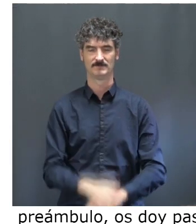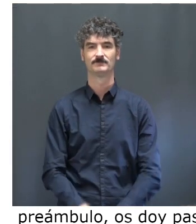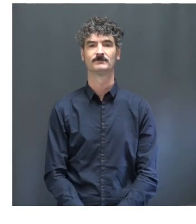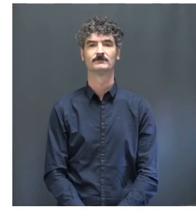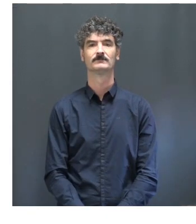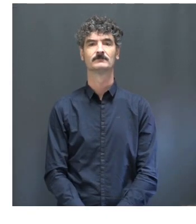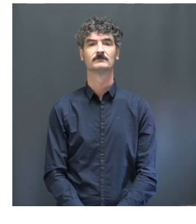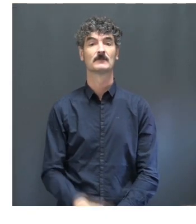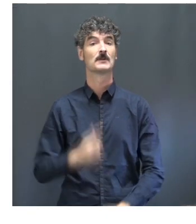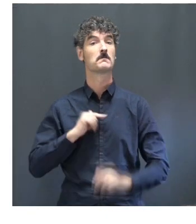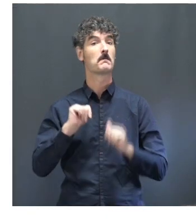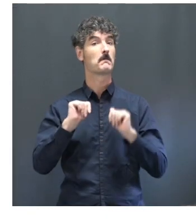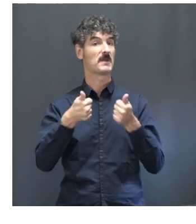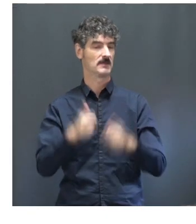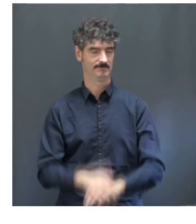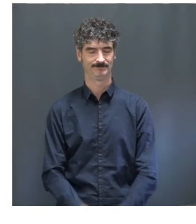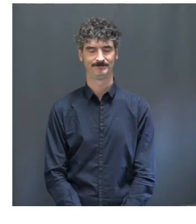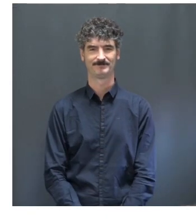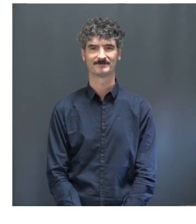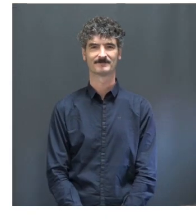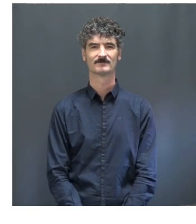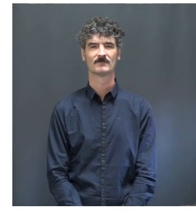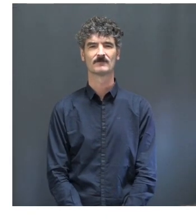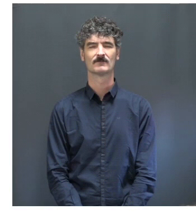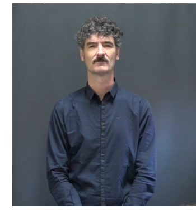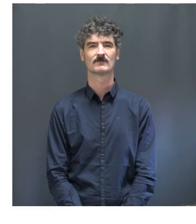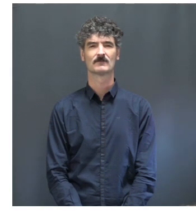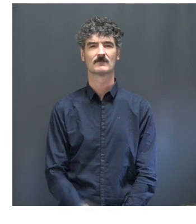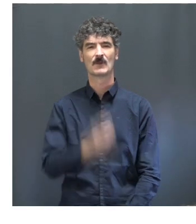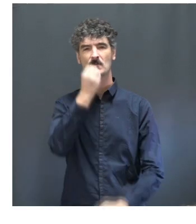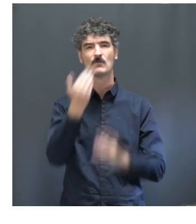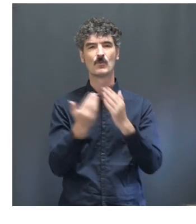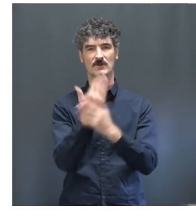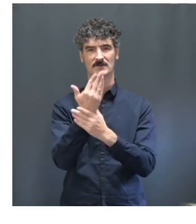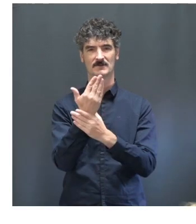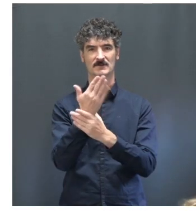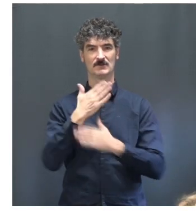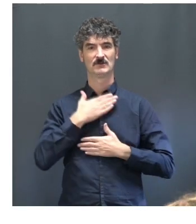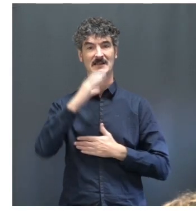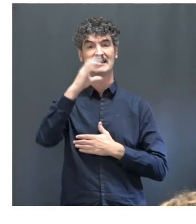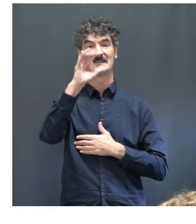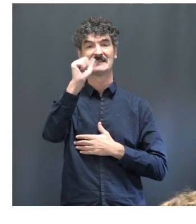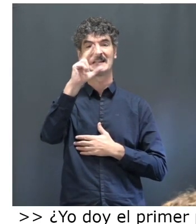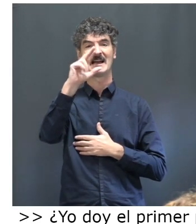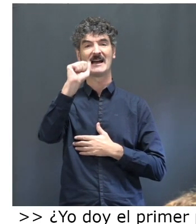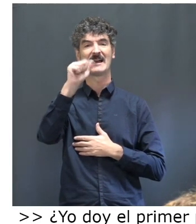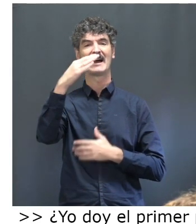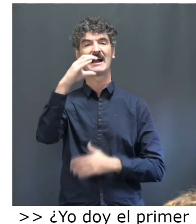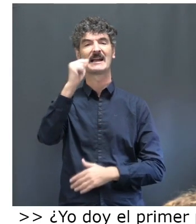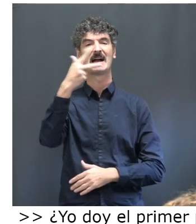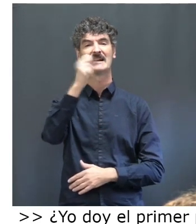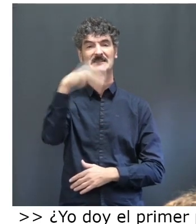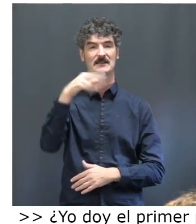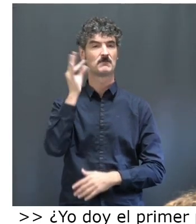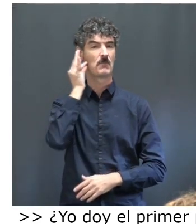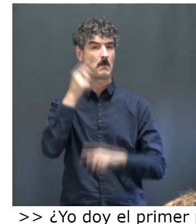¿Yo doy el primer paso? Bueno, me ha tocado, venga. Bueno, buenos días. Yo soy Sara Cachán. Soy una mujer